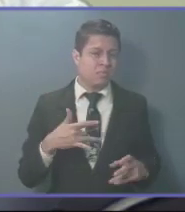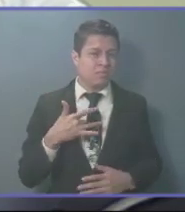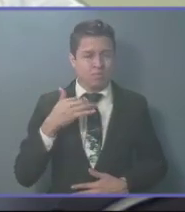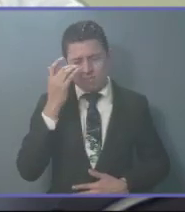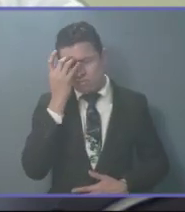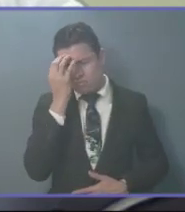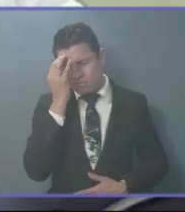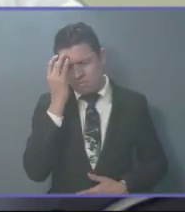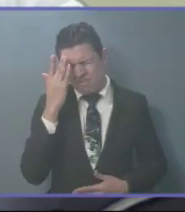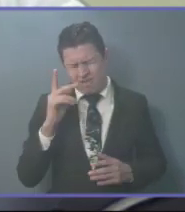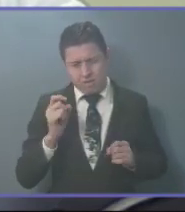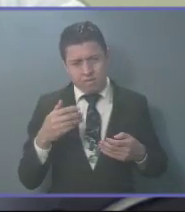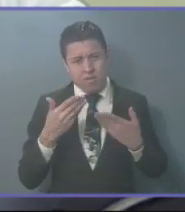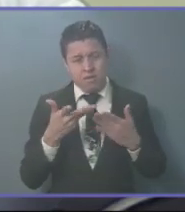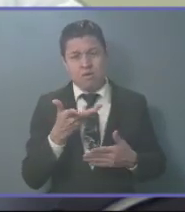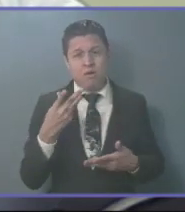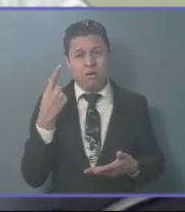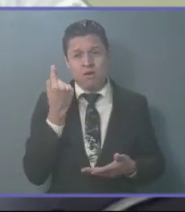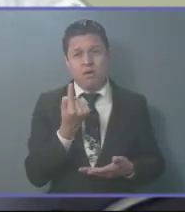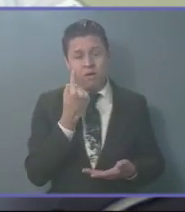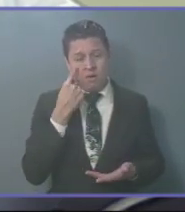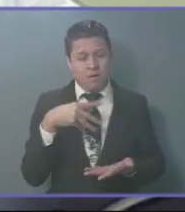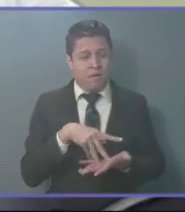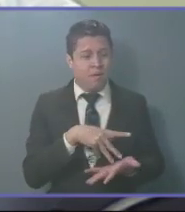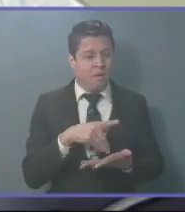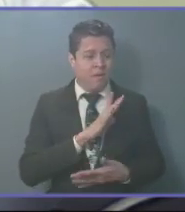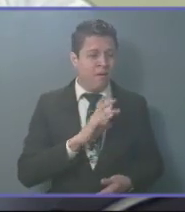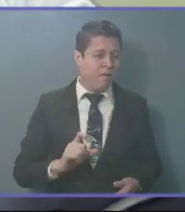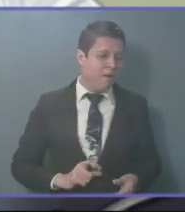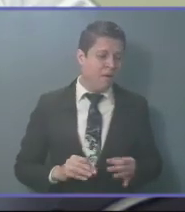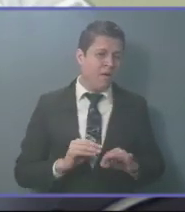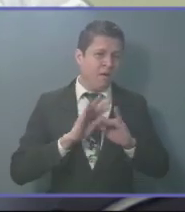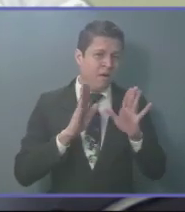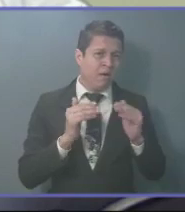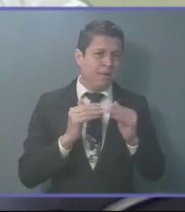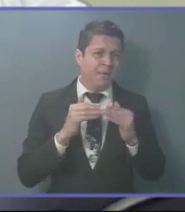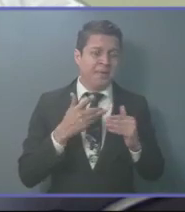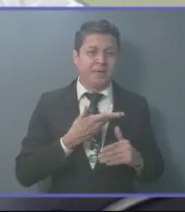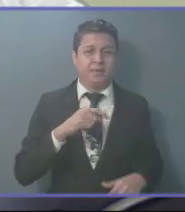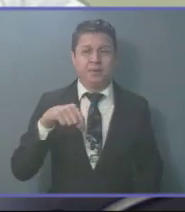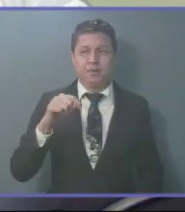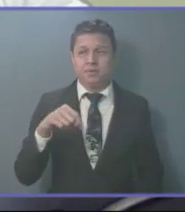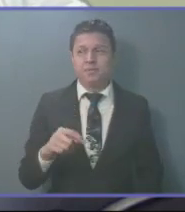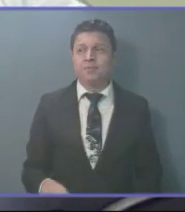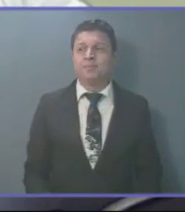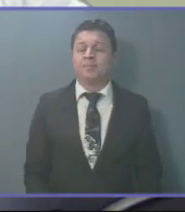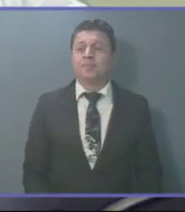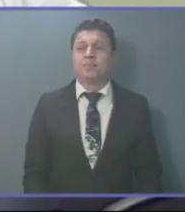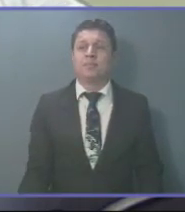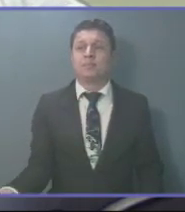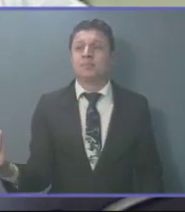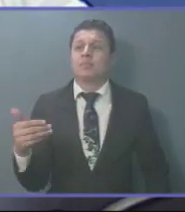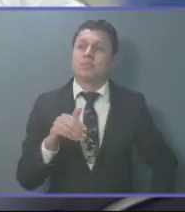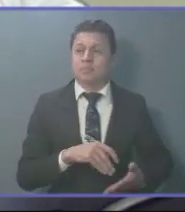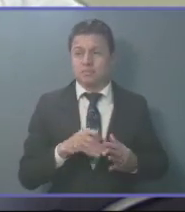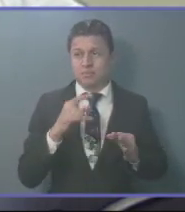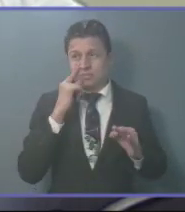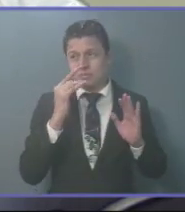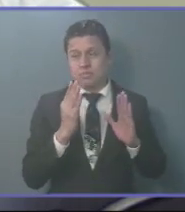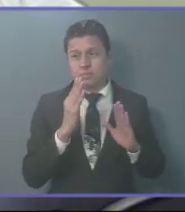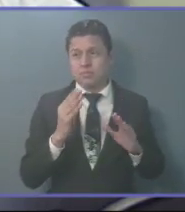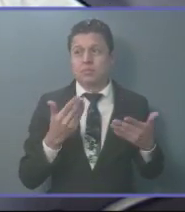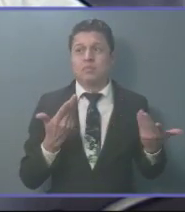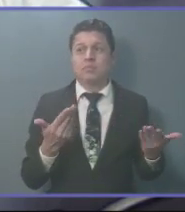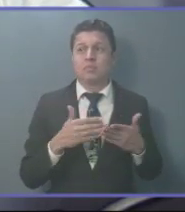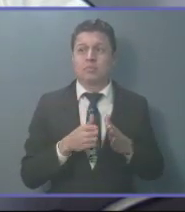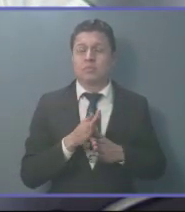la ciudadanía. Y obviamente estamos ahora de nuevo enfrentados con el órgano